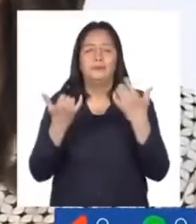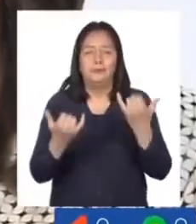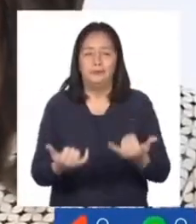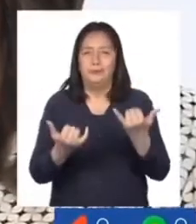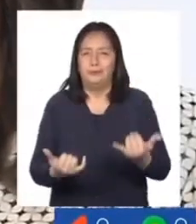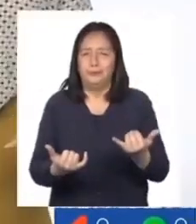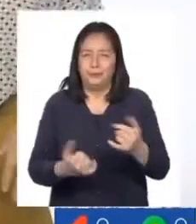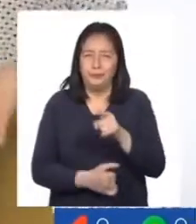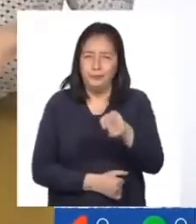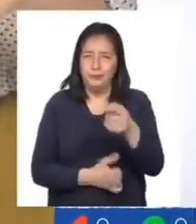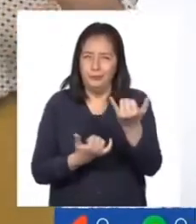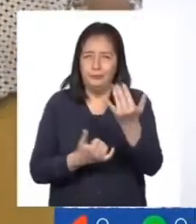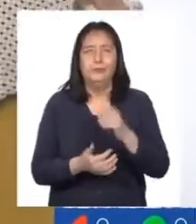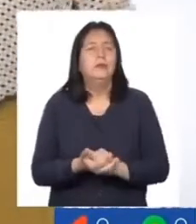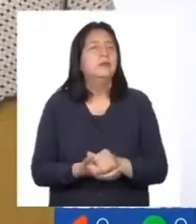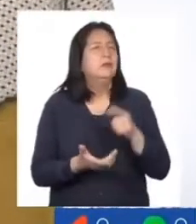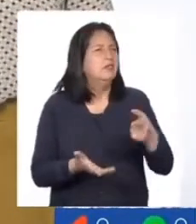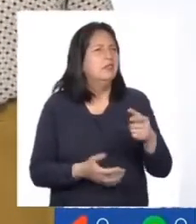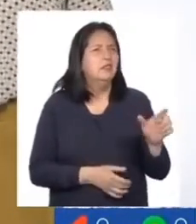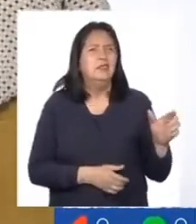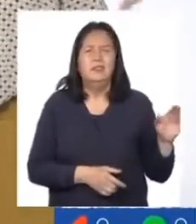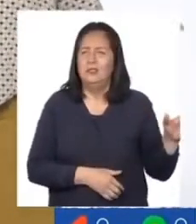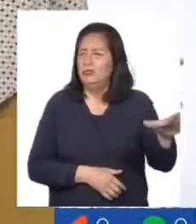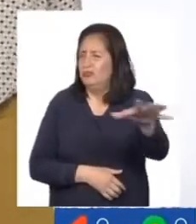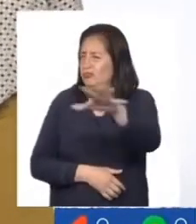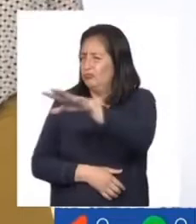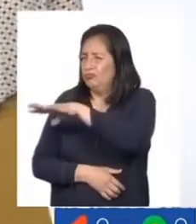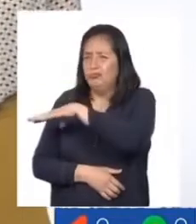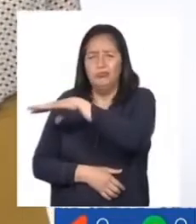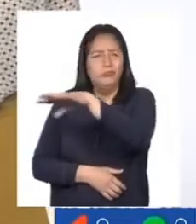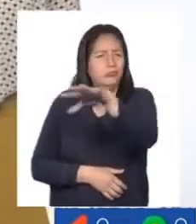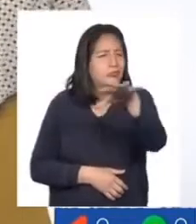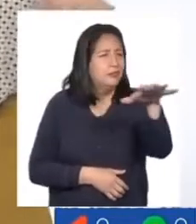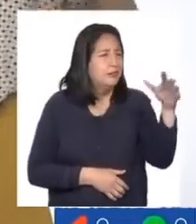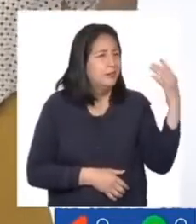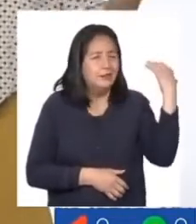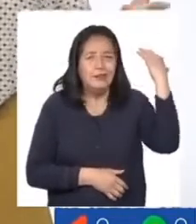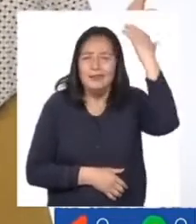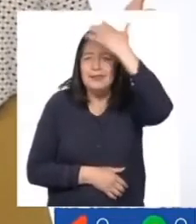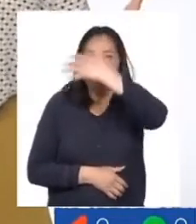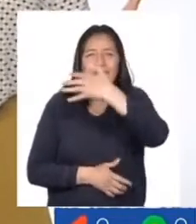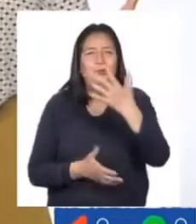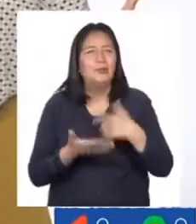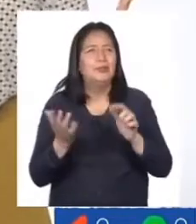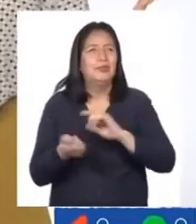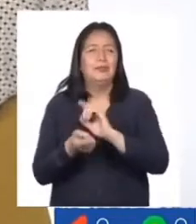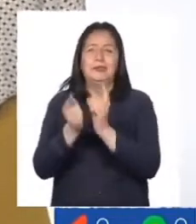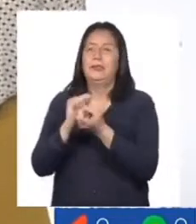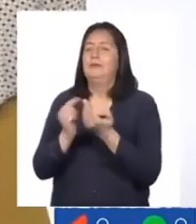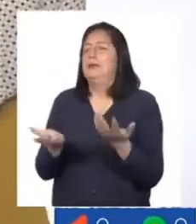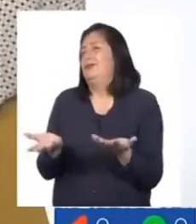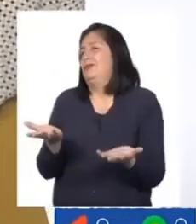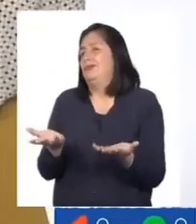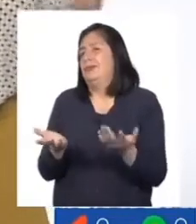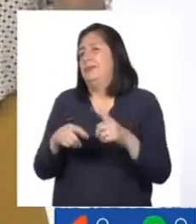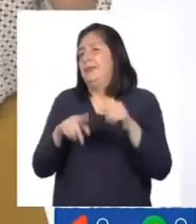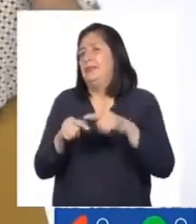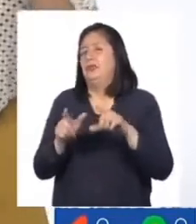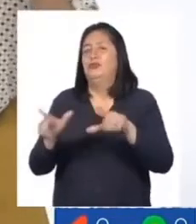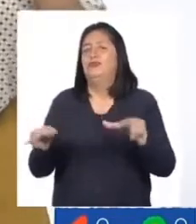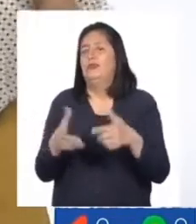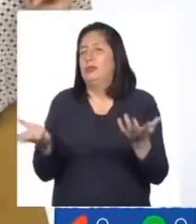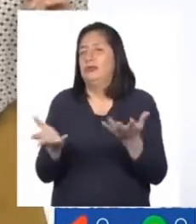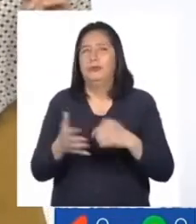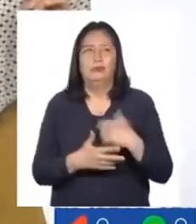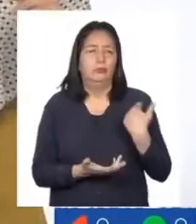ahorita mismo. El espacio total es aquel que tenemos a nuestro alrededor y cambia dependiendo del lugar en donde estemos.